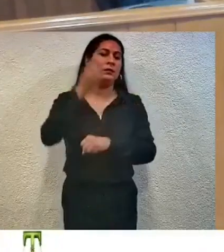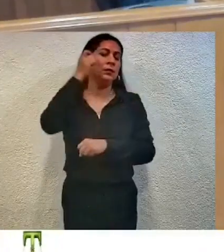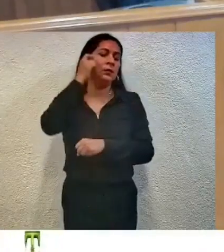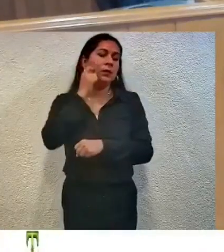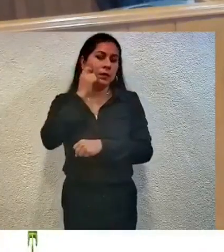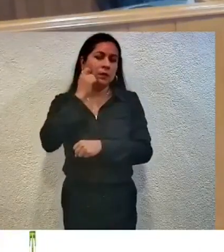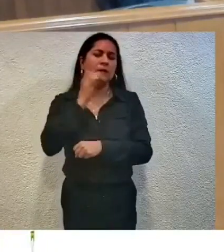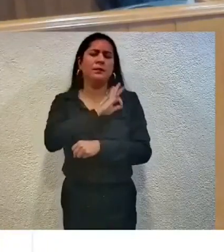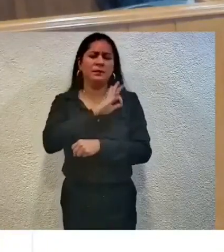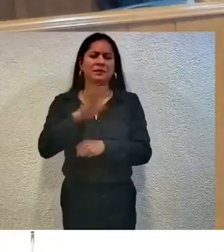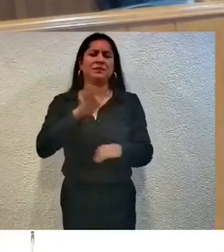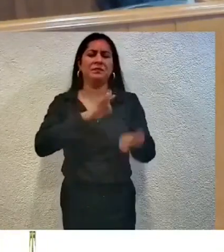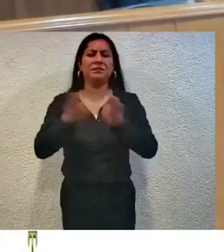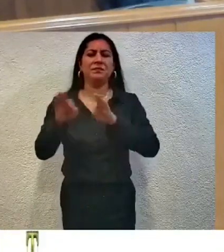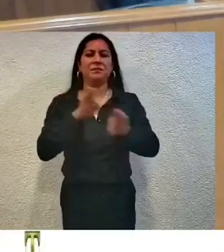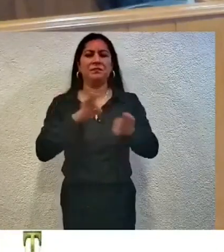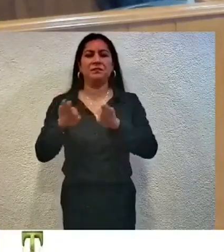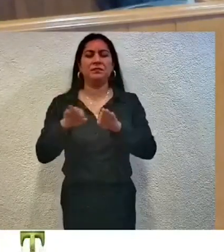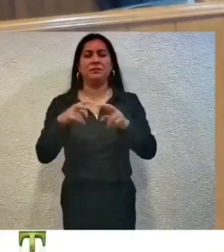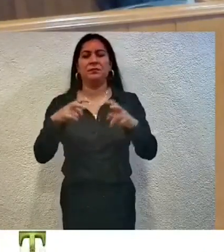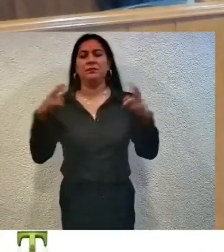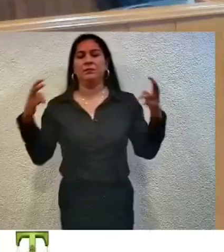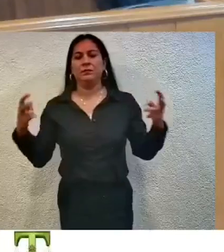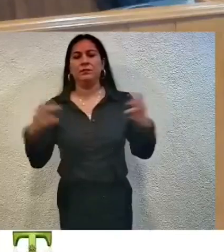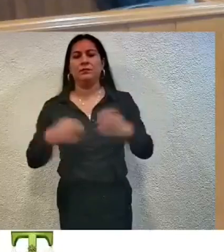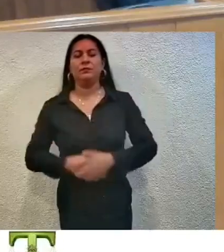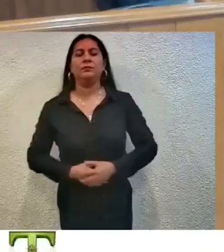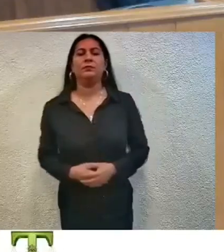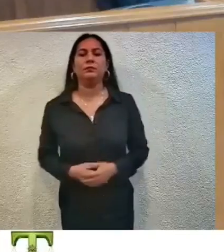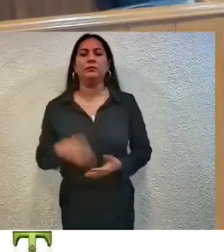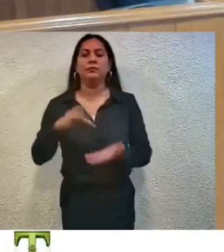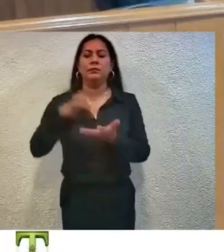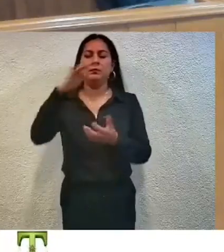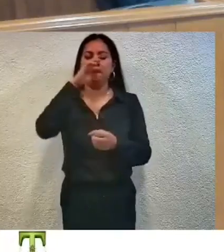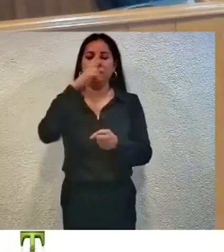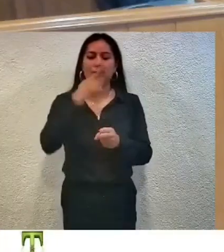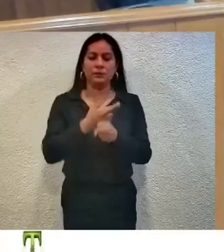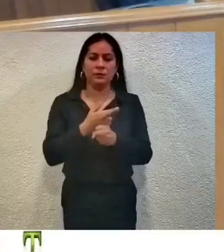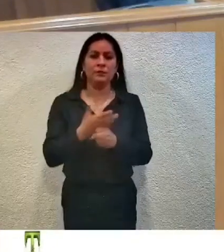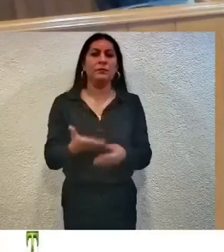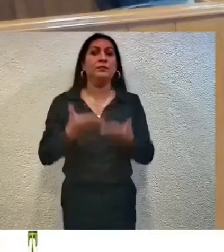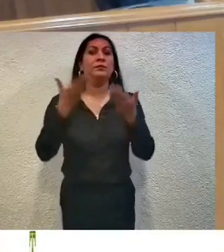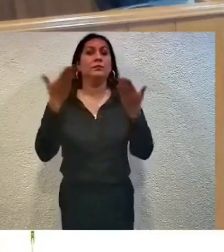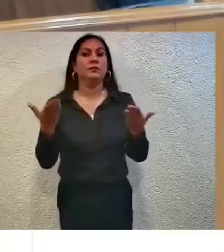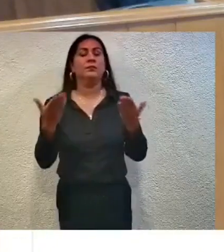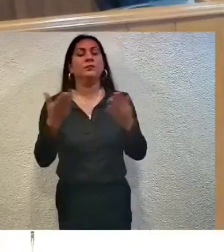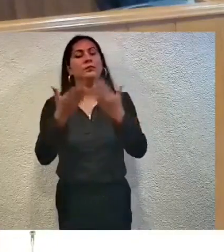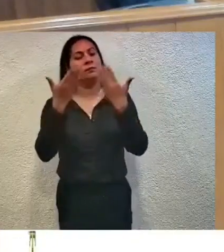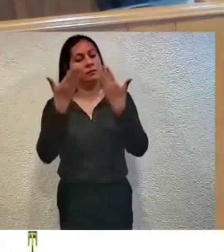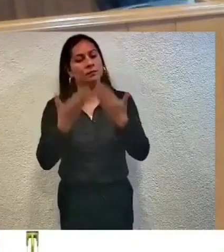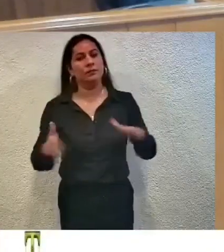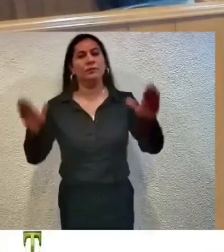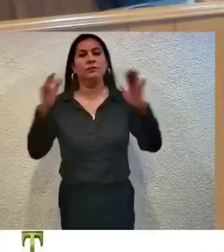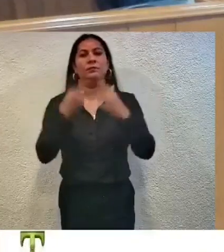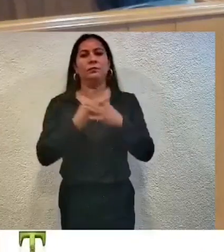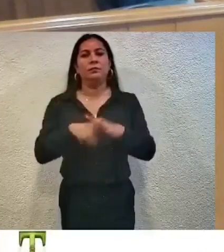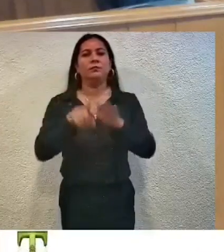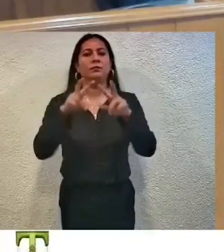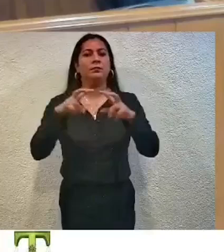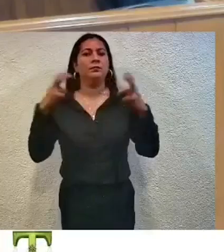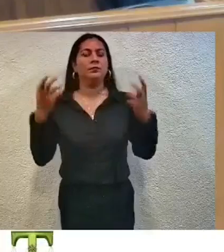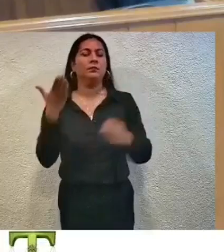Guerrero, existe quórum legal para sesionar válidamente. Gracias, secretaria. En consecuencia, se declara abierta la sesión.